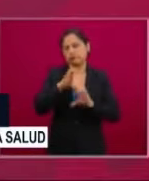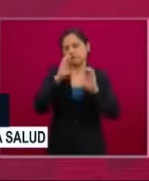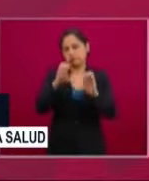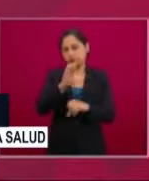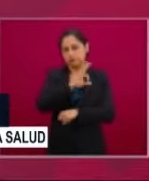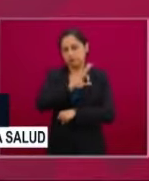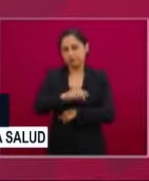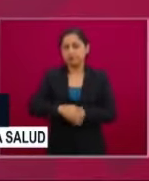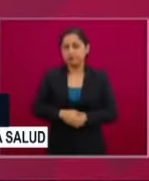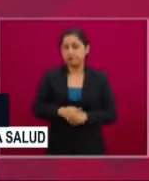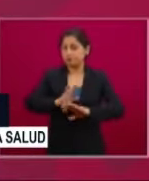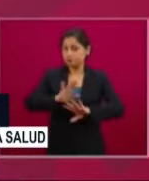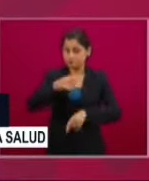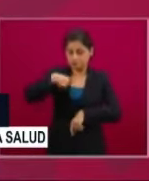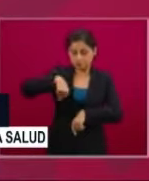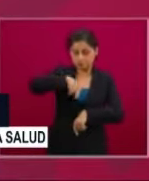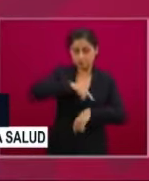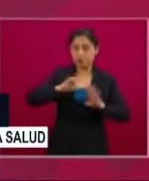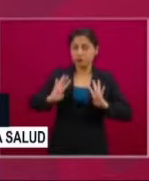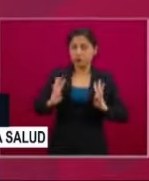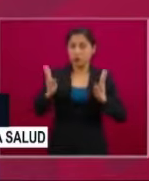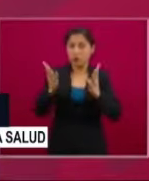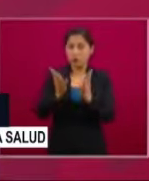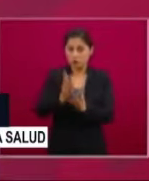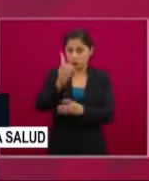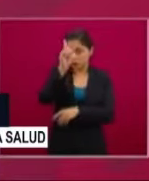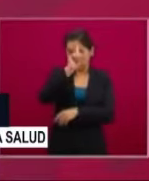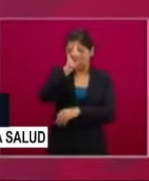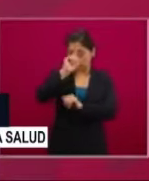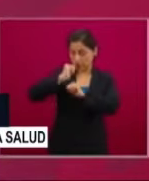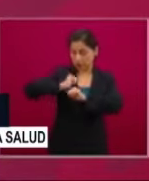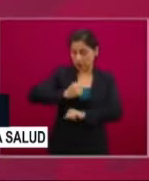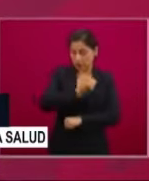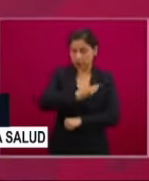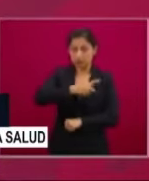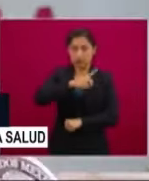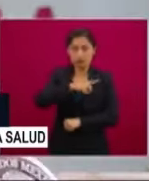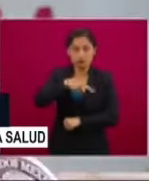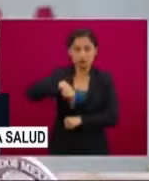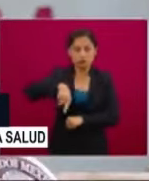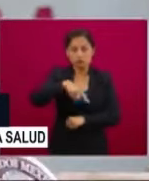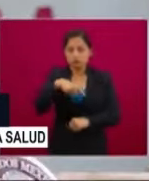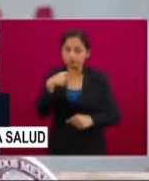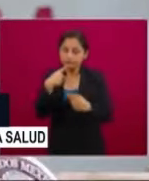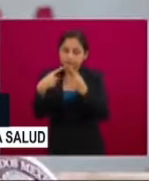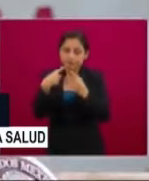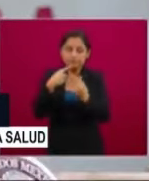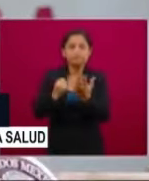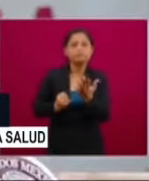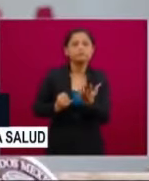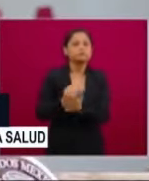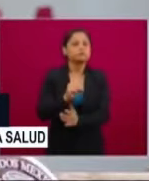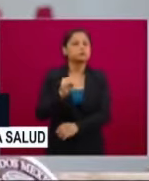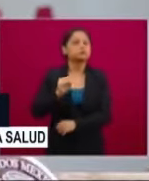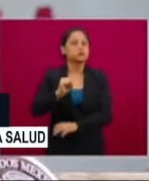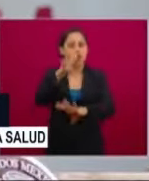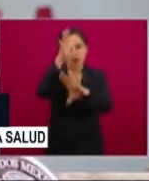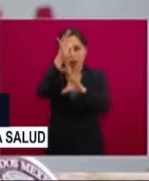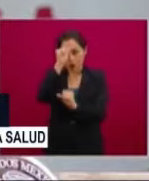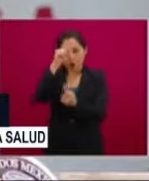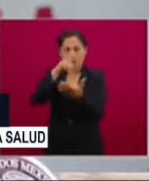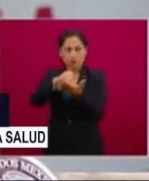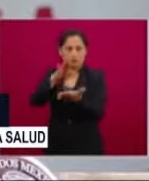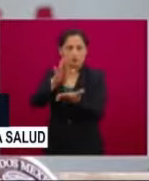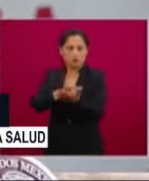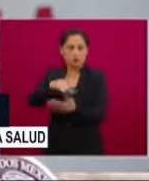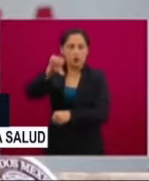ciertas dispositivos de diagnóstico pero no quiere decir que los aprueba la diferencia estriba en que es como dar un